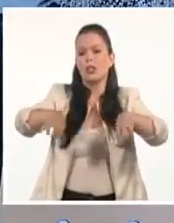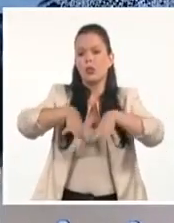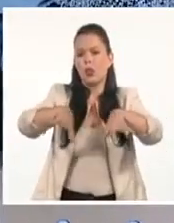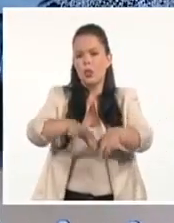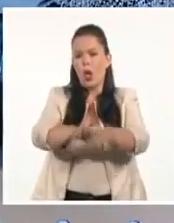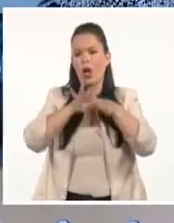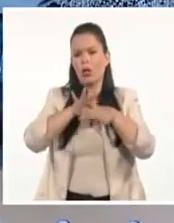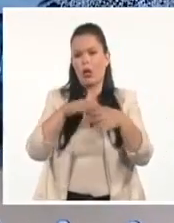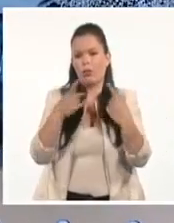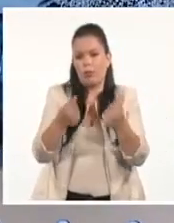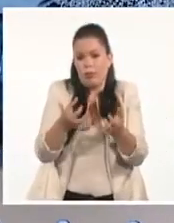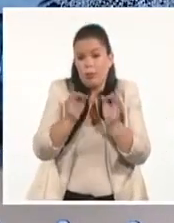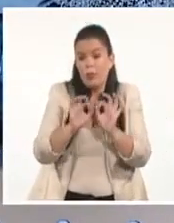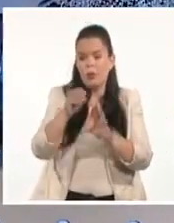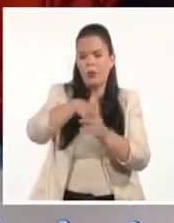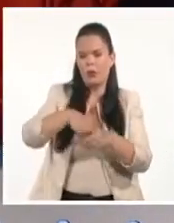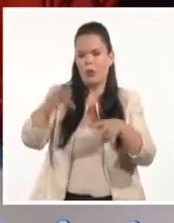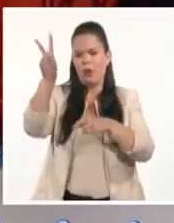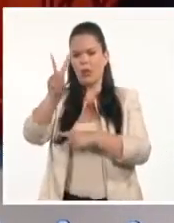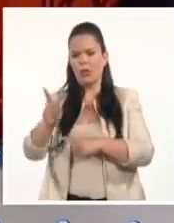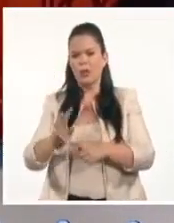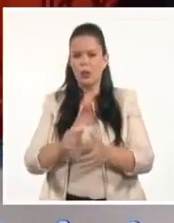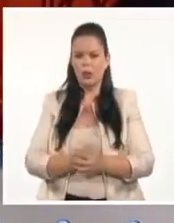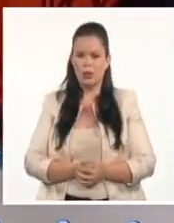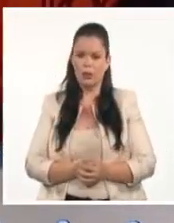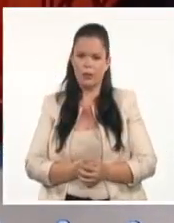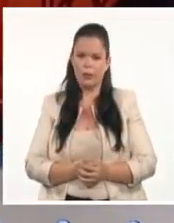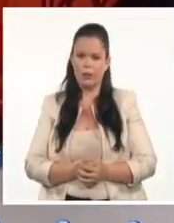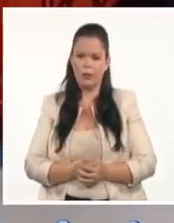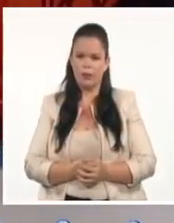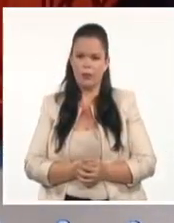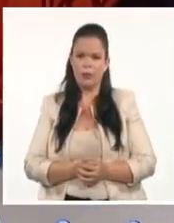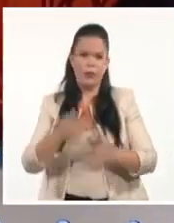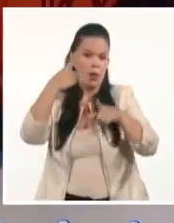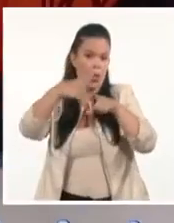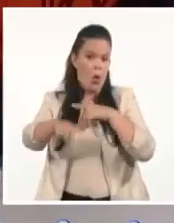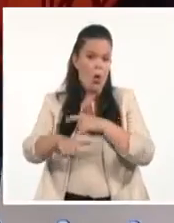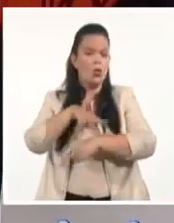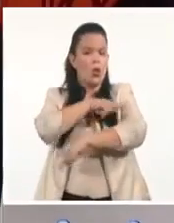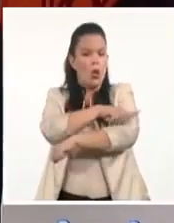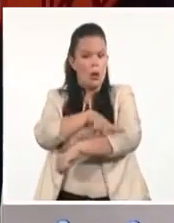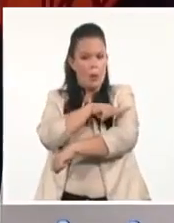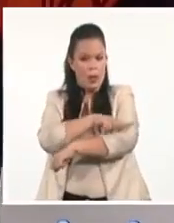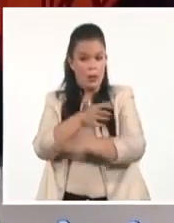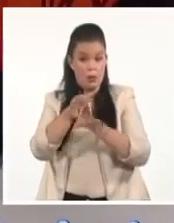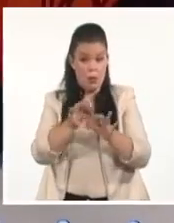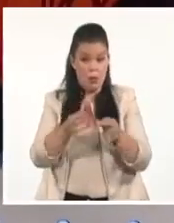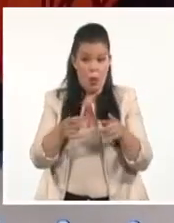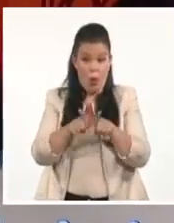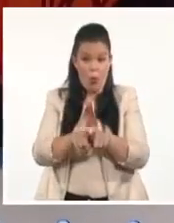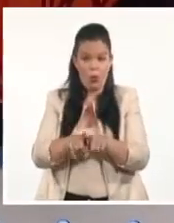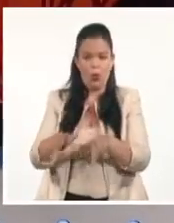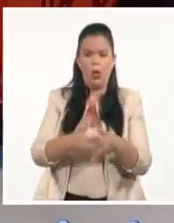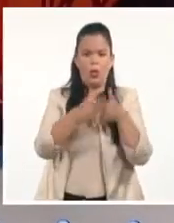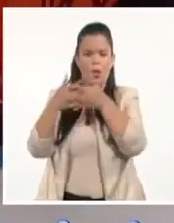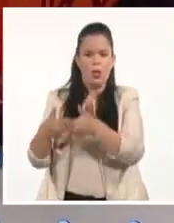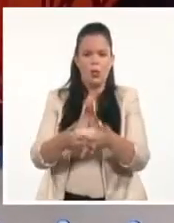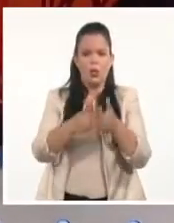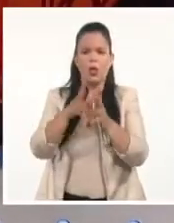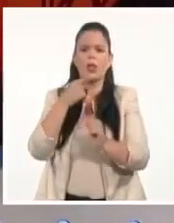se autoproclama como presidente de Venezuela. El Grupo de Lima y otros países, con Estados Unidos a la cabeza, dicen que Maduro no es